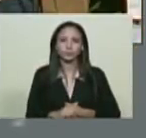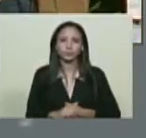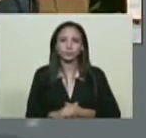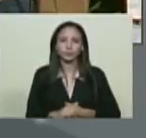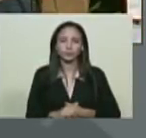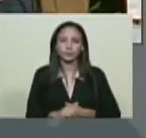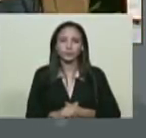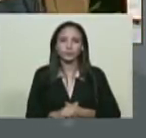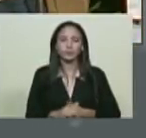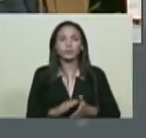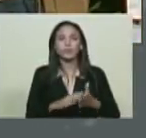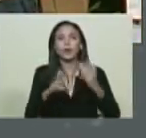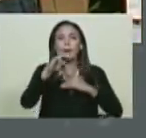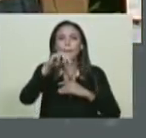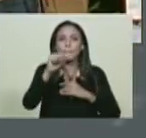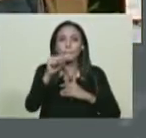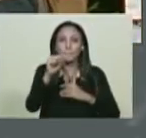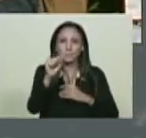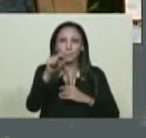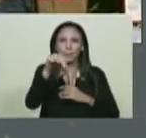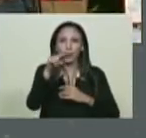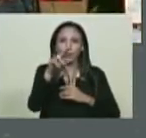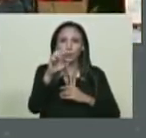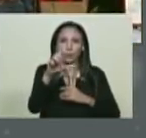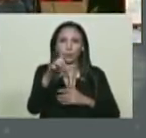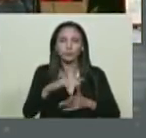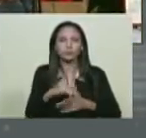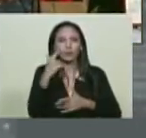Mayor General Manuel Quevedo.